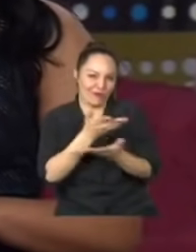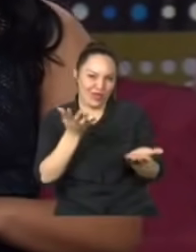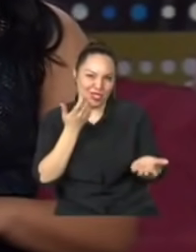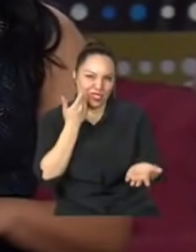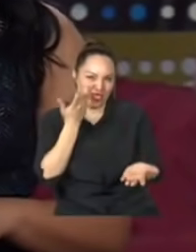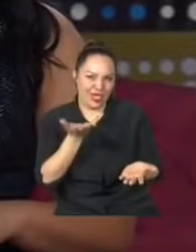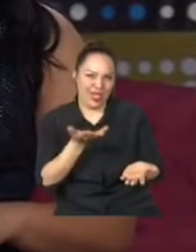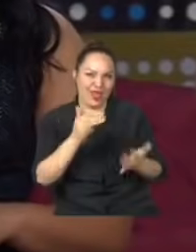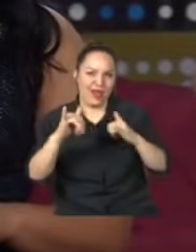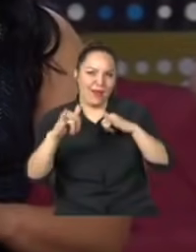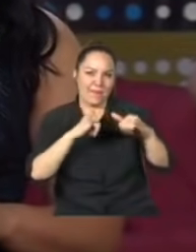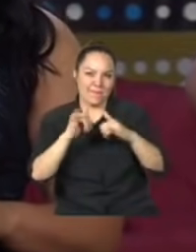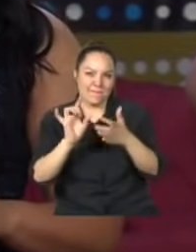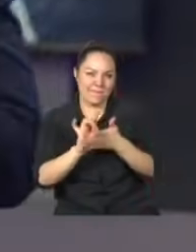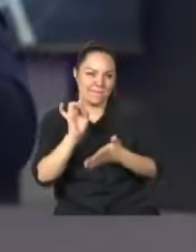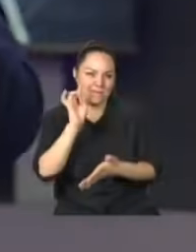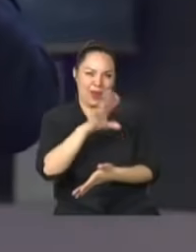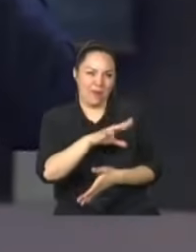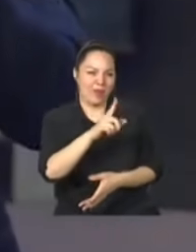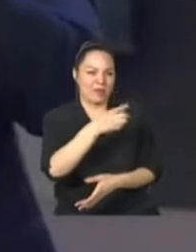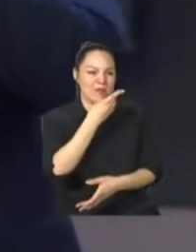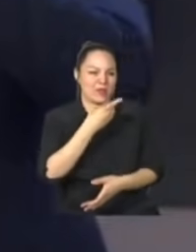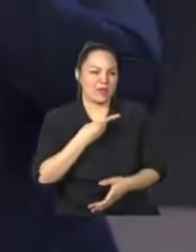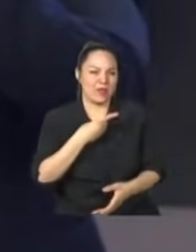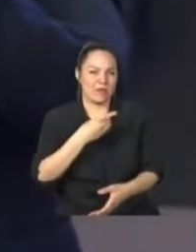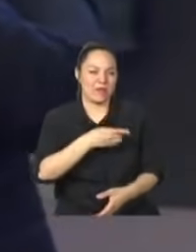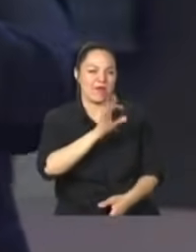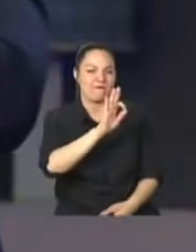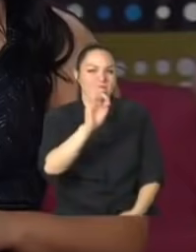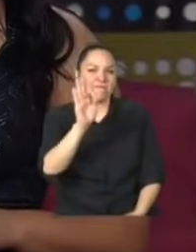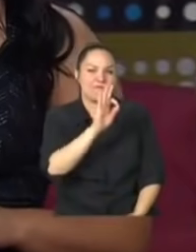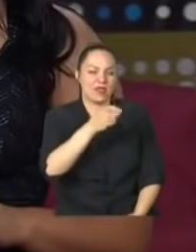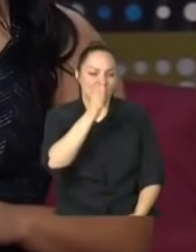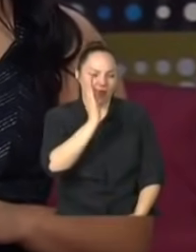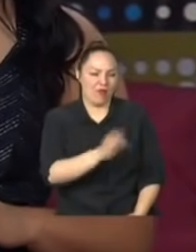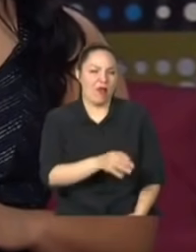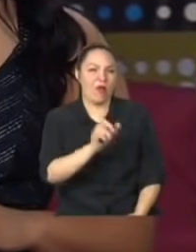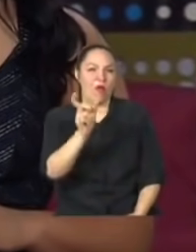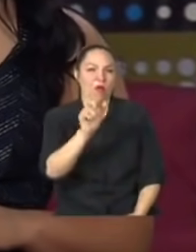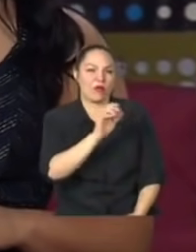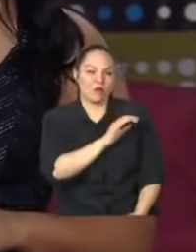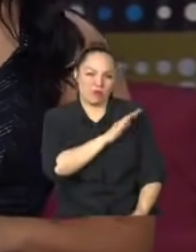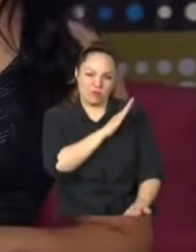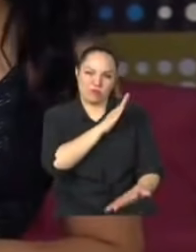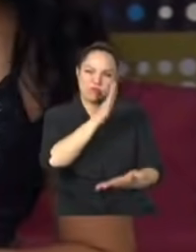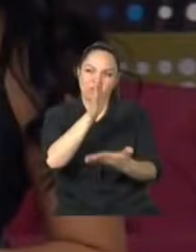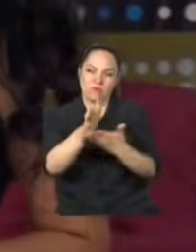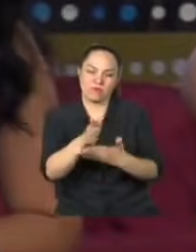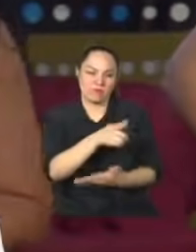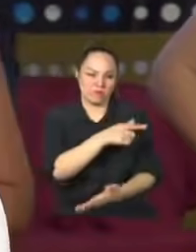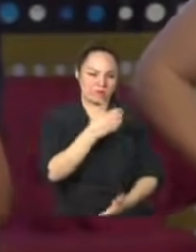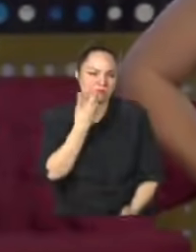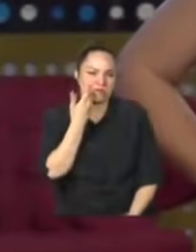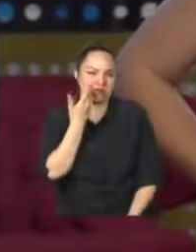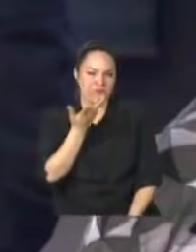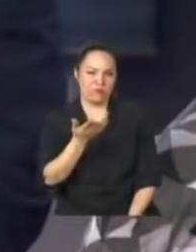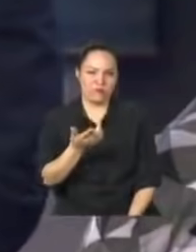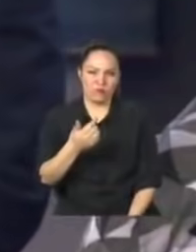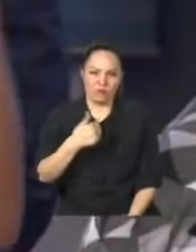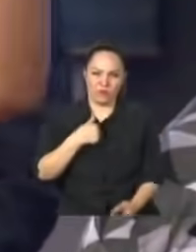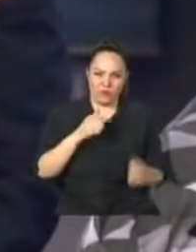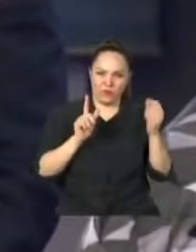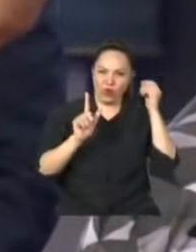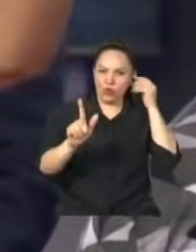el pasaje. Solamente dime cuándo estás disponible, cuándo Monsieur Chavanier le da la disponibilidad. Yo desde el